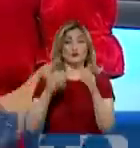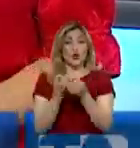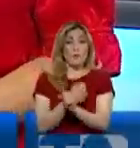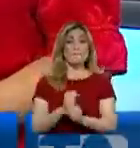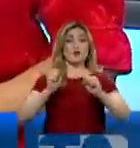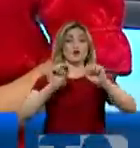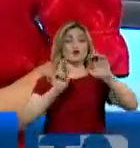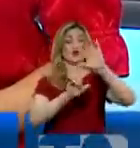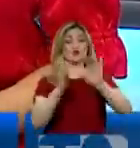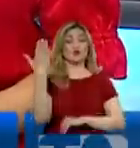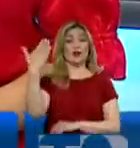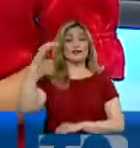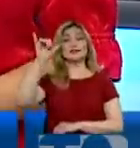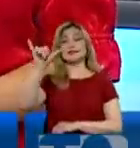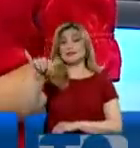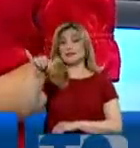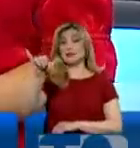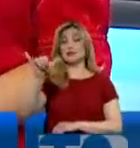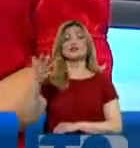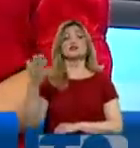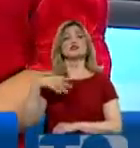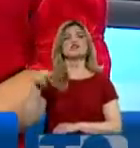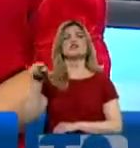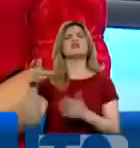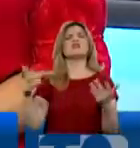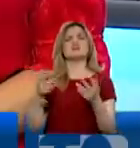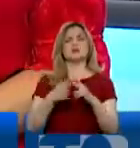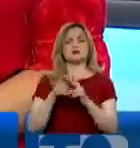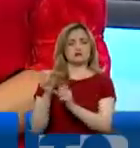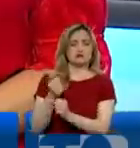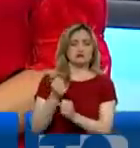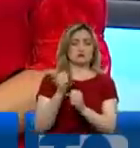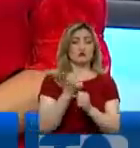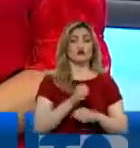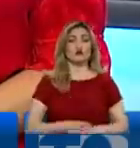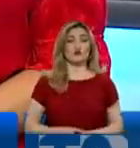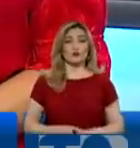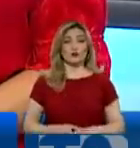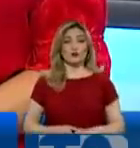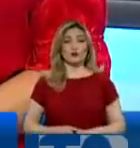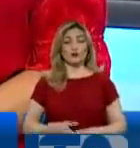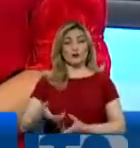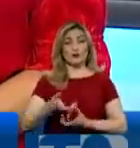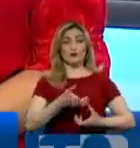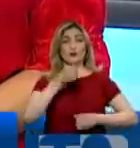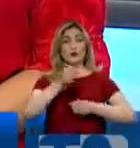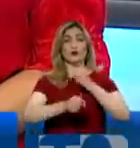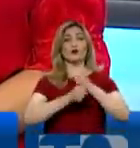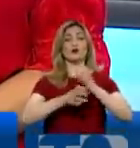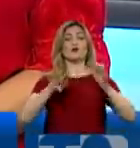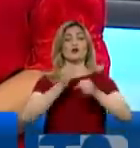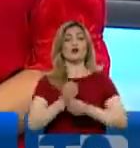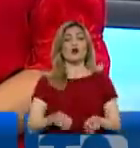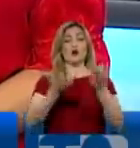explosión ocurrida el pasado sábado en cumbayá al nororiente de quito comienzan a limpiar los daños según el cuerpo de bomberos en lo que va del año se han registrado